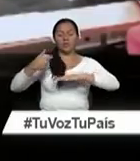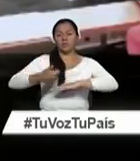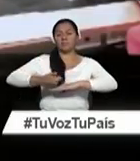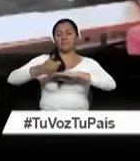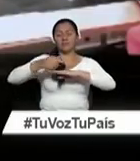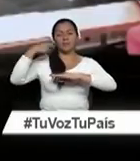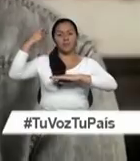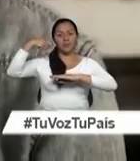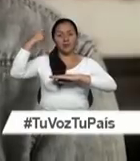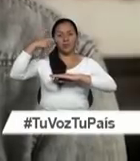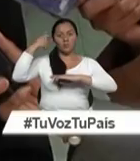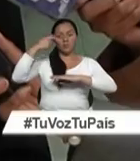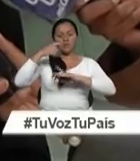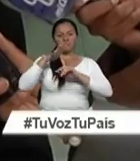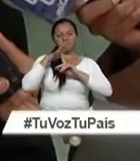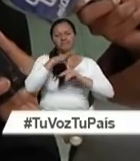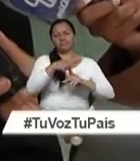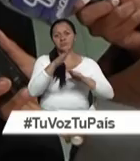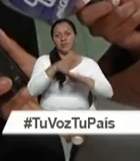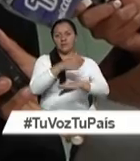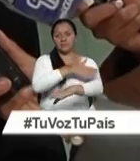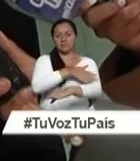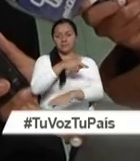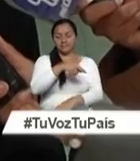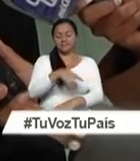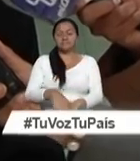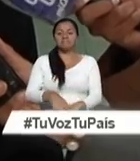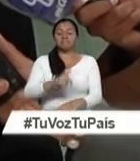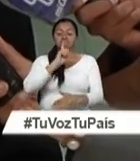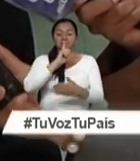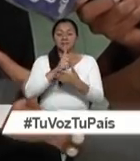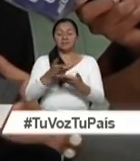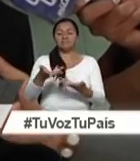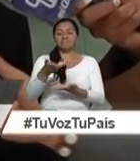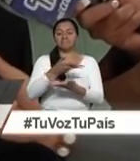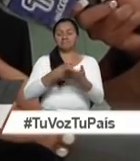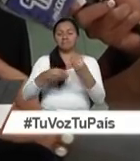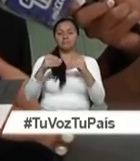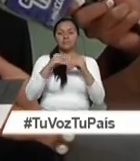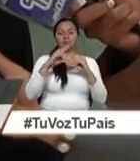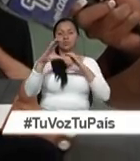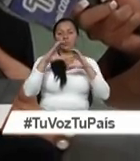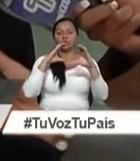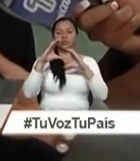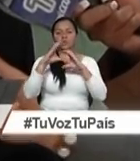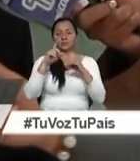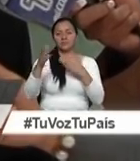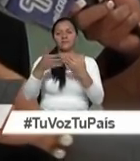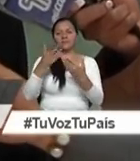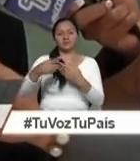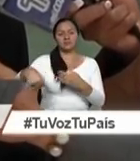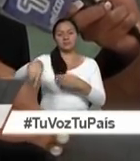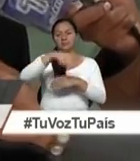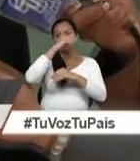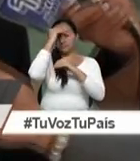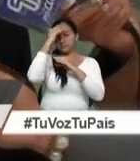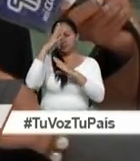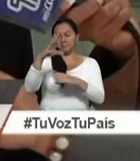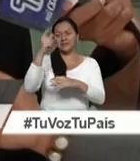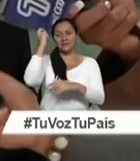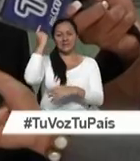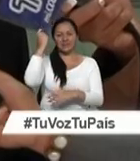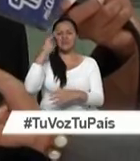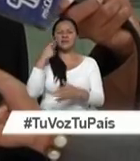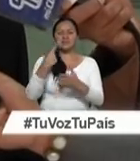la película El Juego Sucio. Es simplemente una herramienta comunicacional para hacer más fácil la transmisión del mensaje.